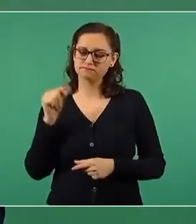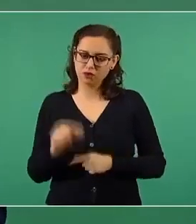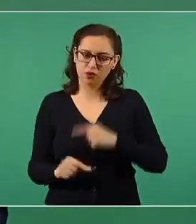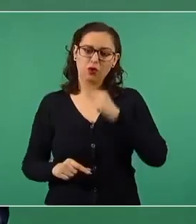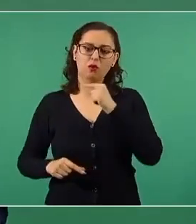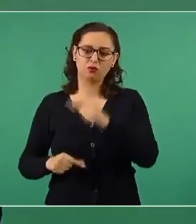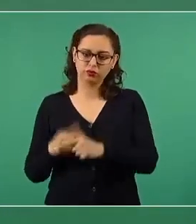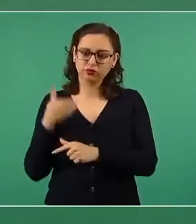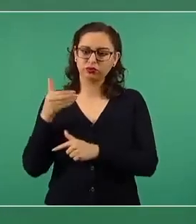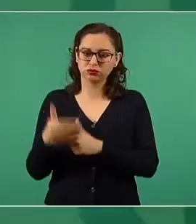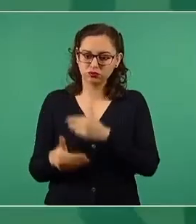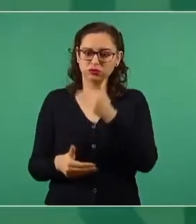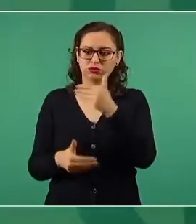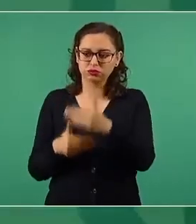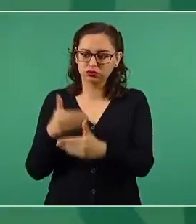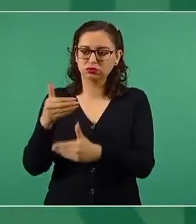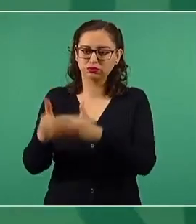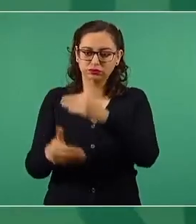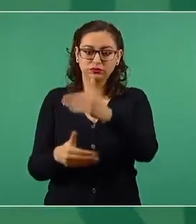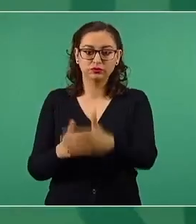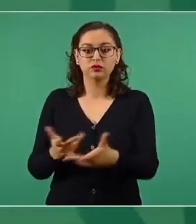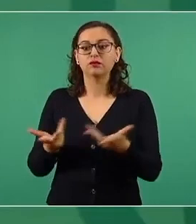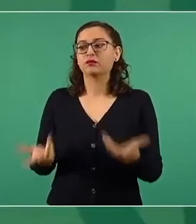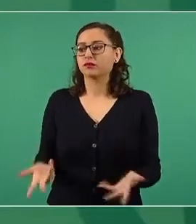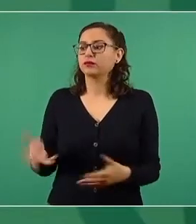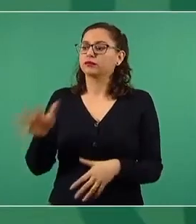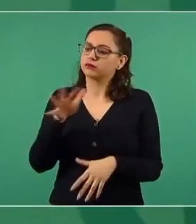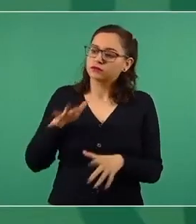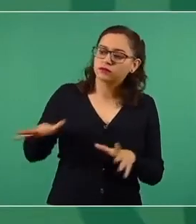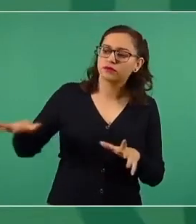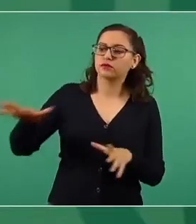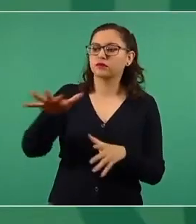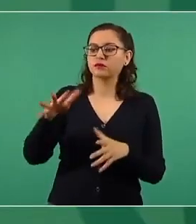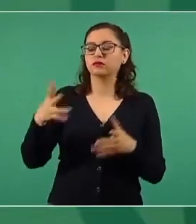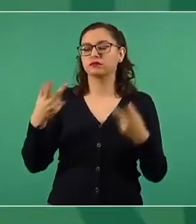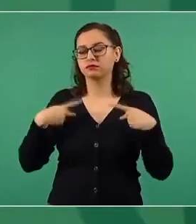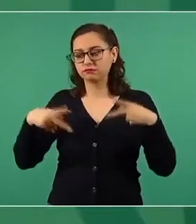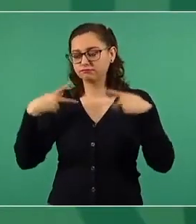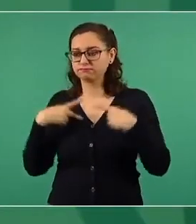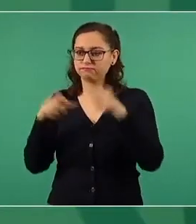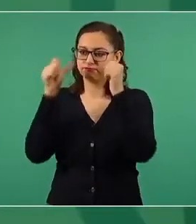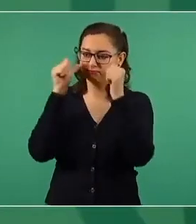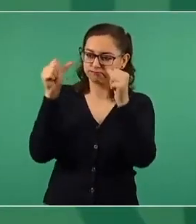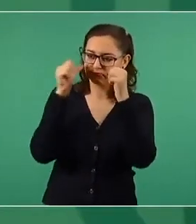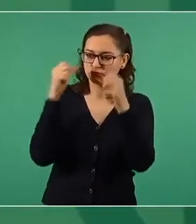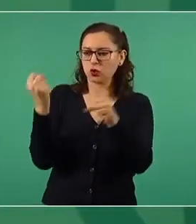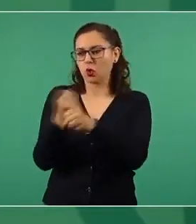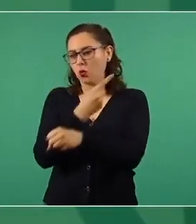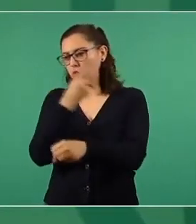se puedan crear oportunidades para los jóvenes que no sean